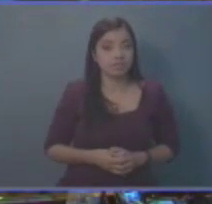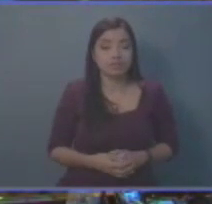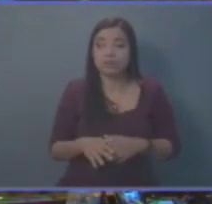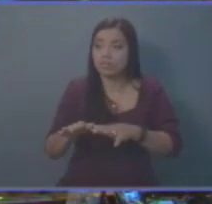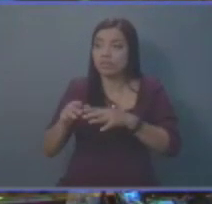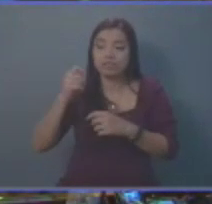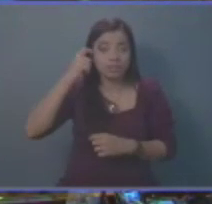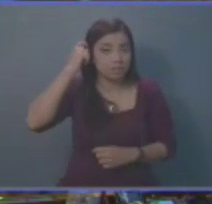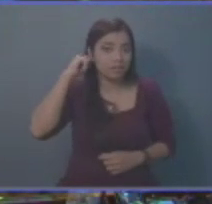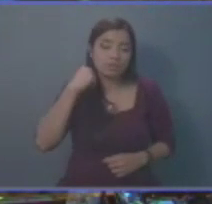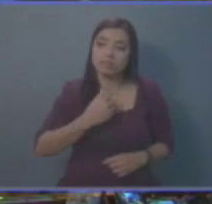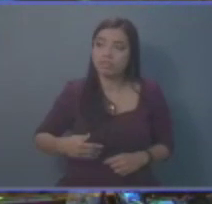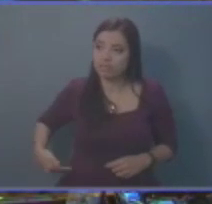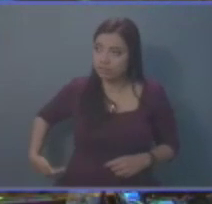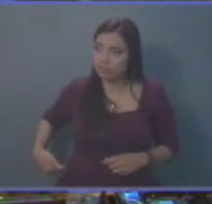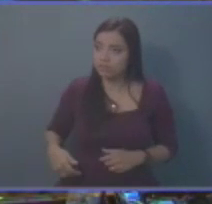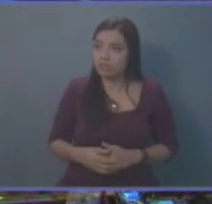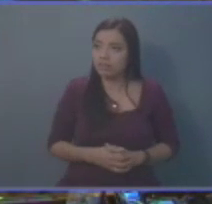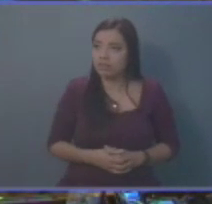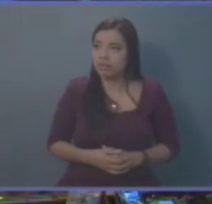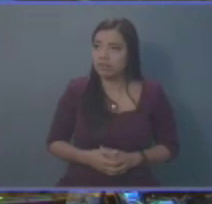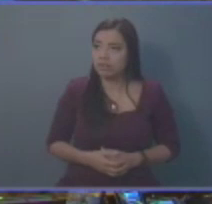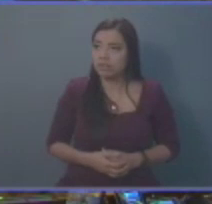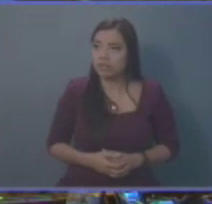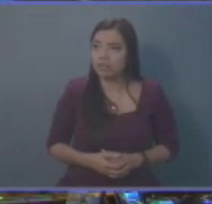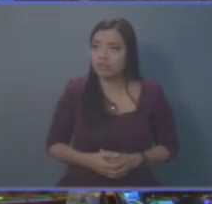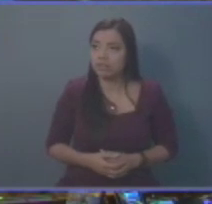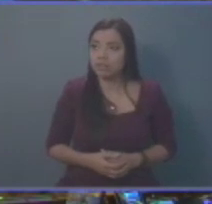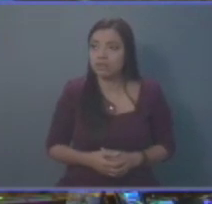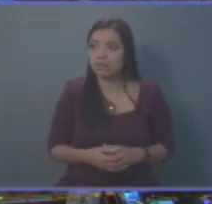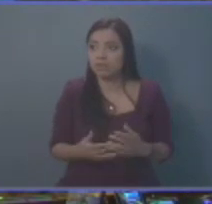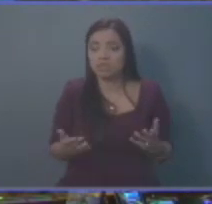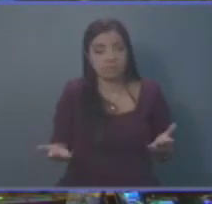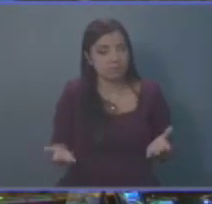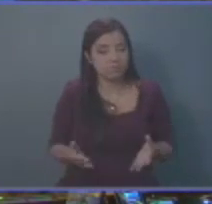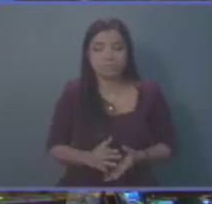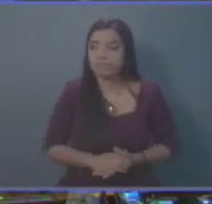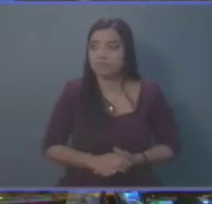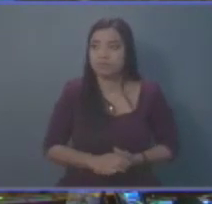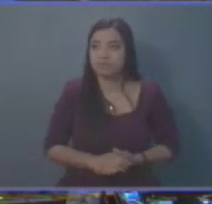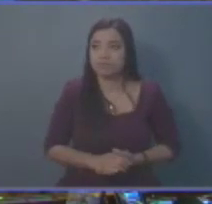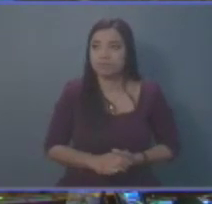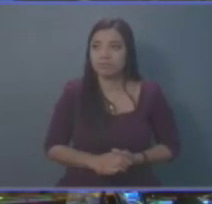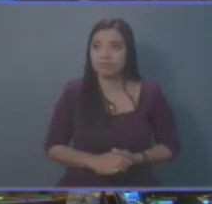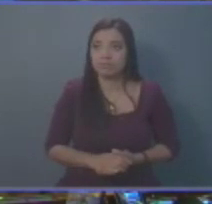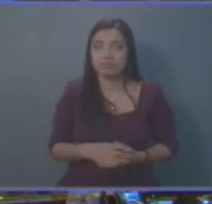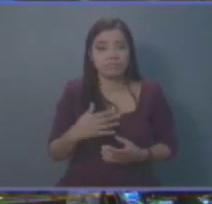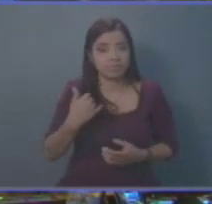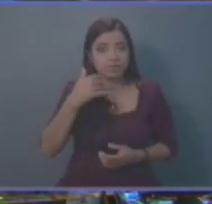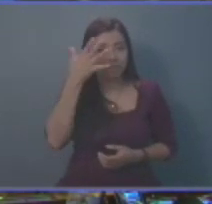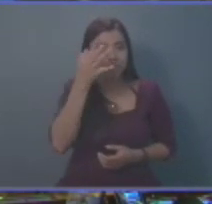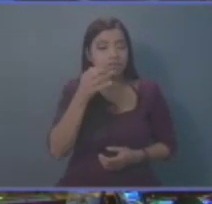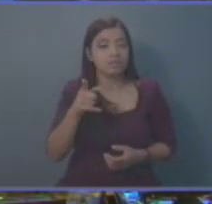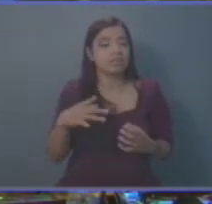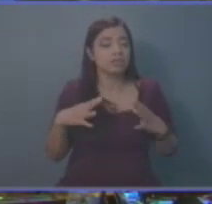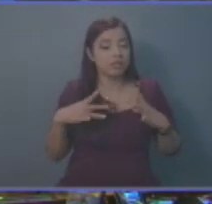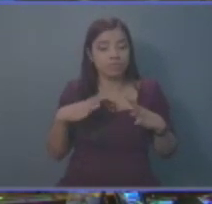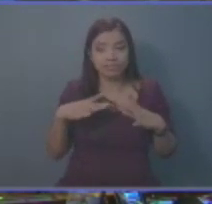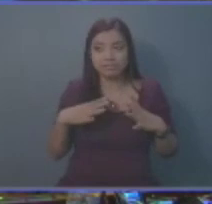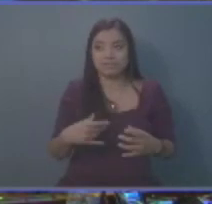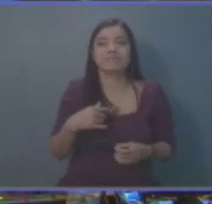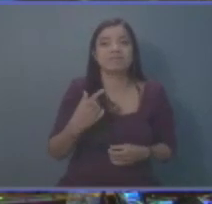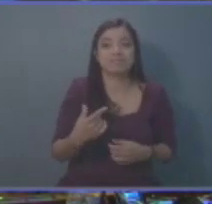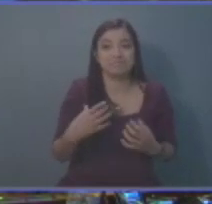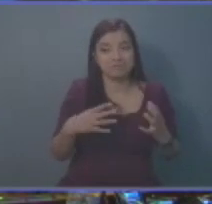Gracias, presidente. Como lo decía, creo que nos vamos a ir de vacaciones de luto por una